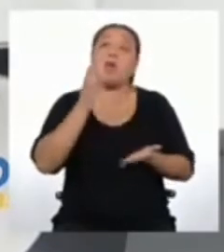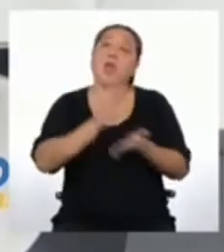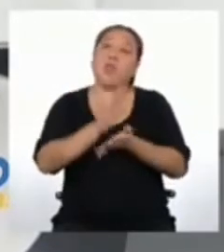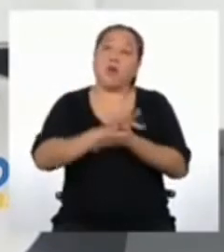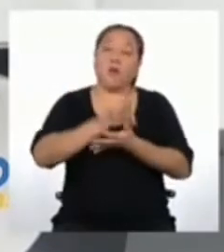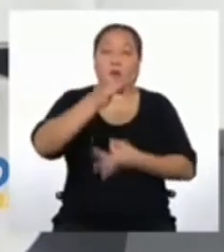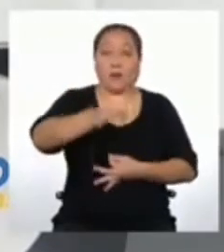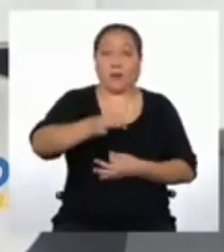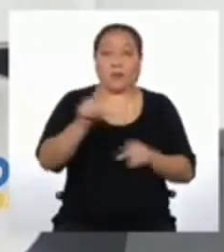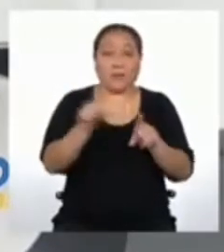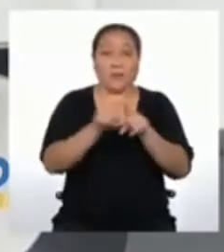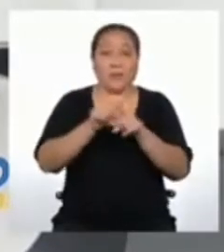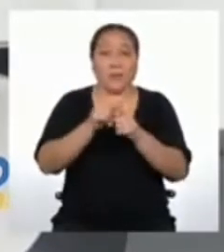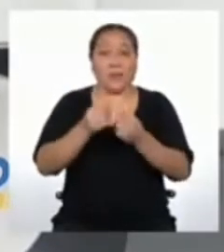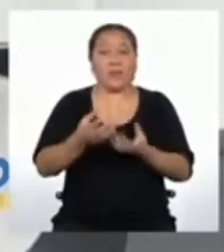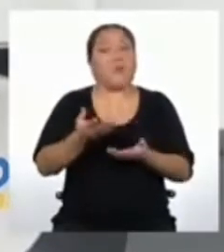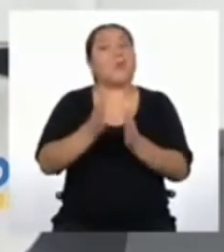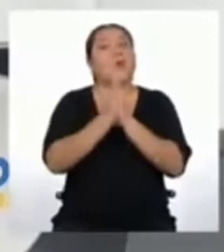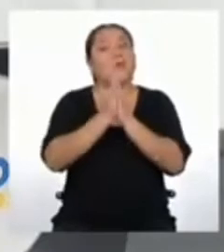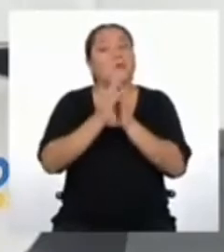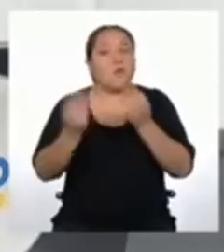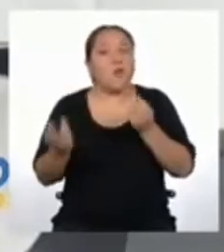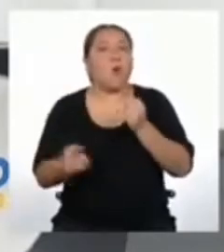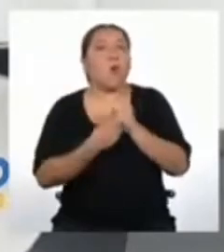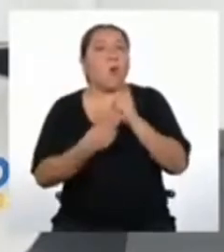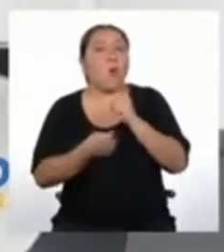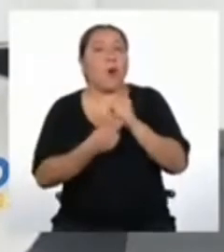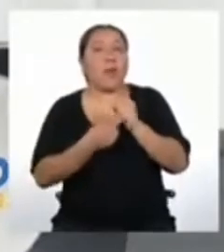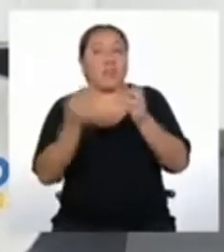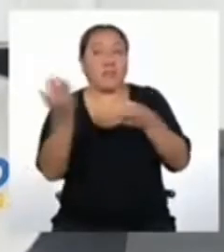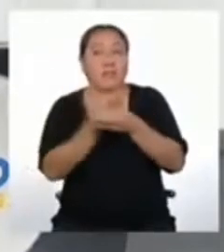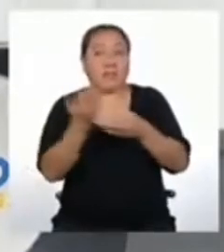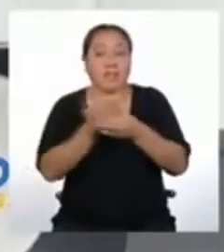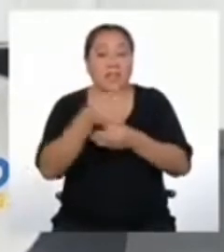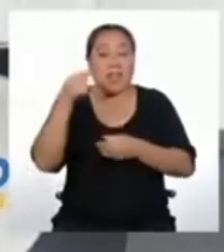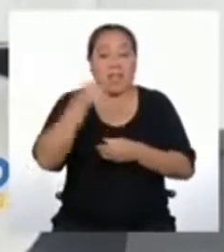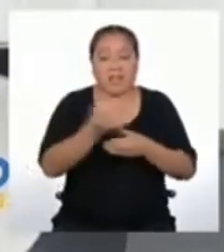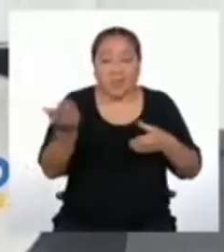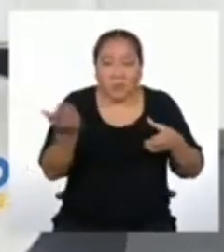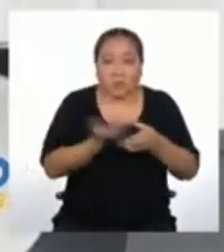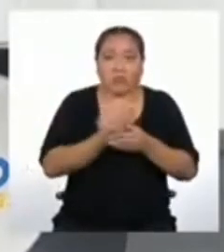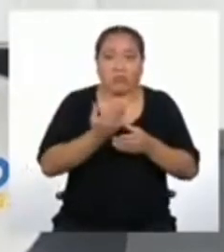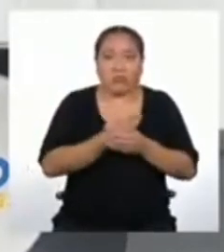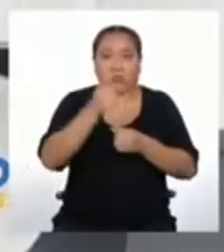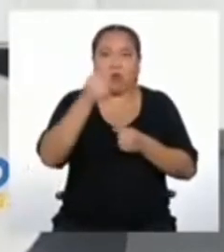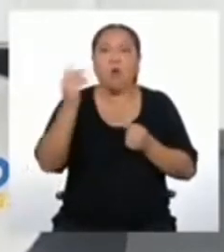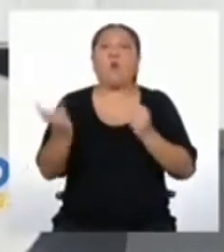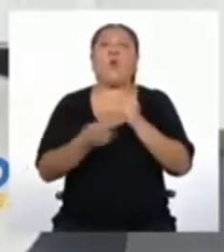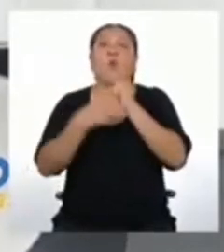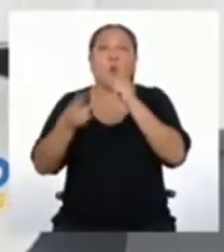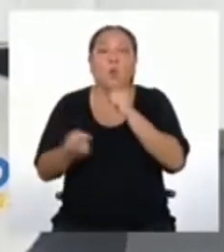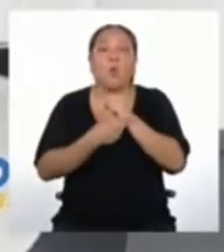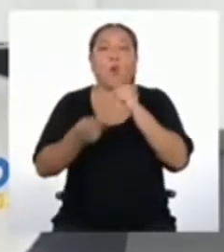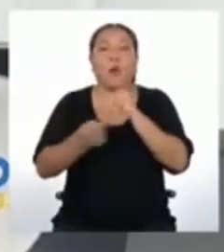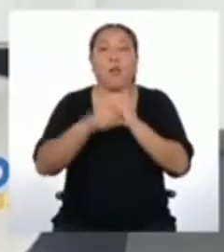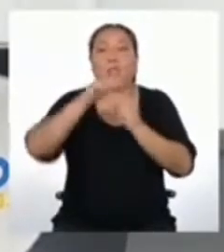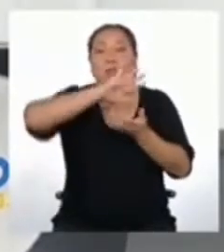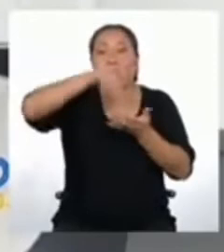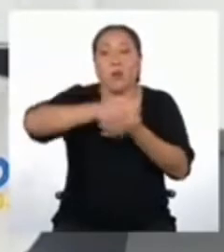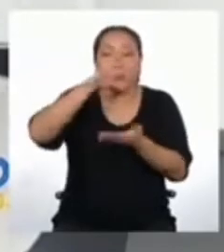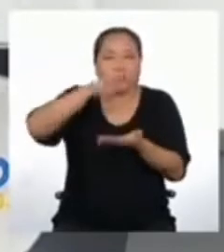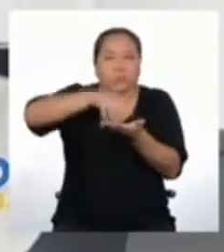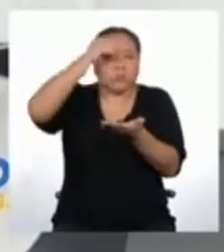Asimismo, te invito a guardarlas en un folder que, como ya sabes, será el portafolio donde irás archivando las evidencias de tu